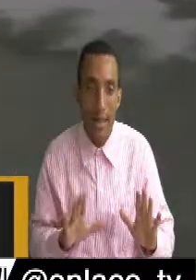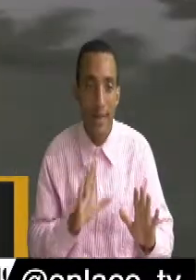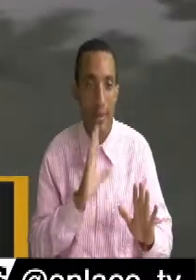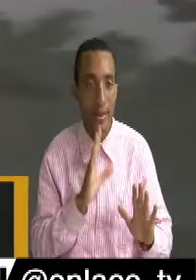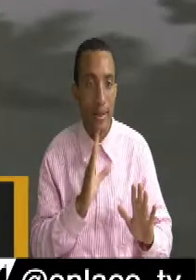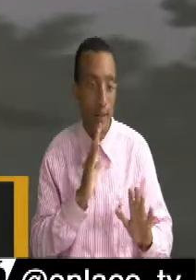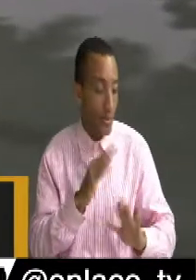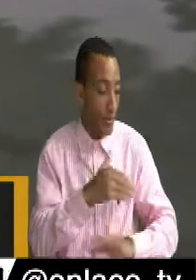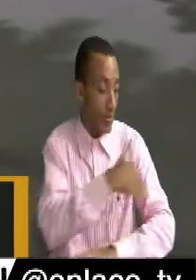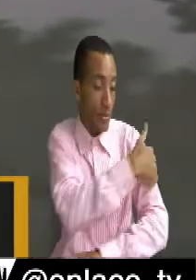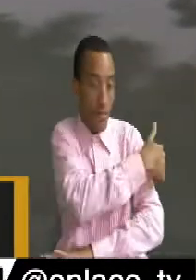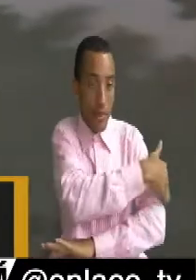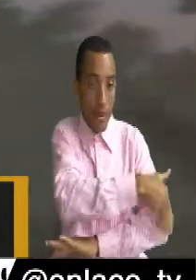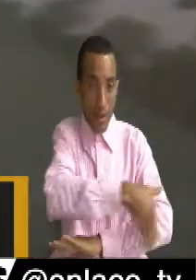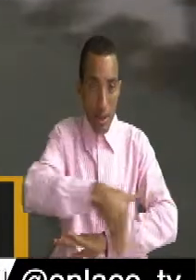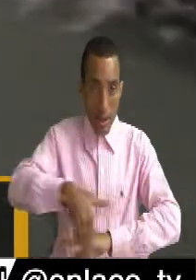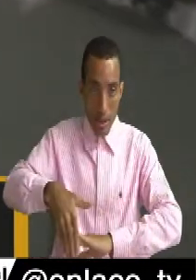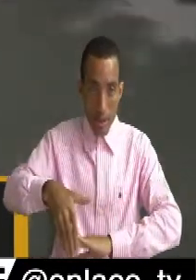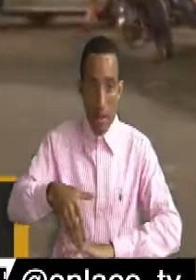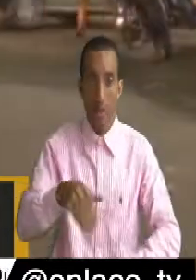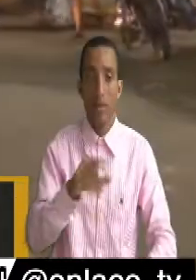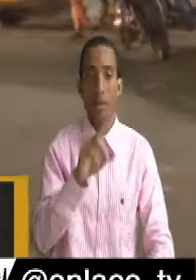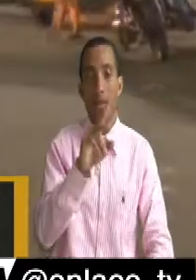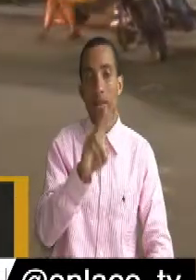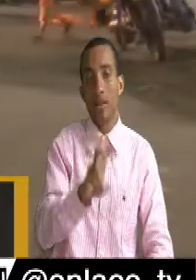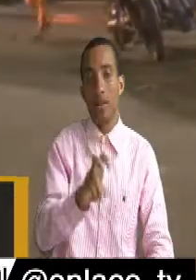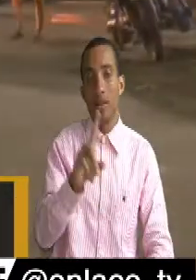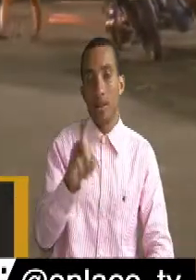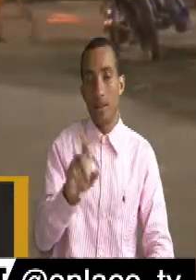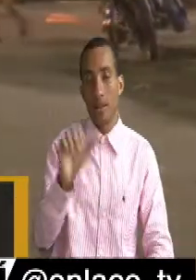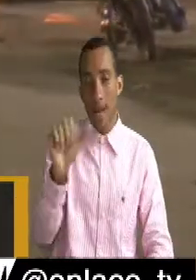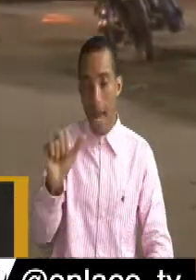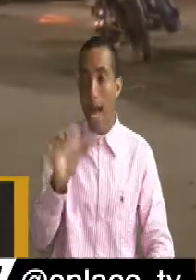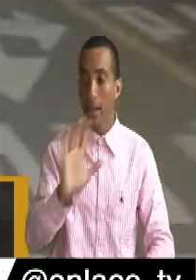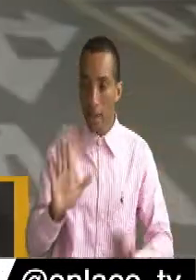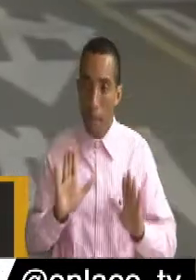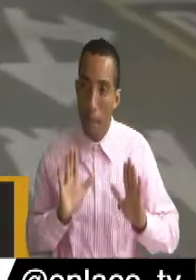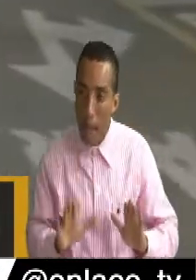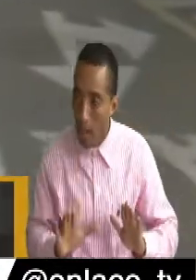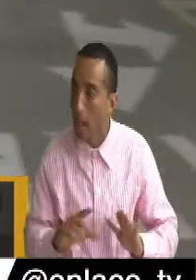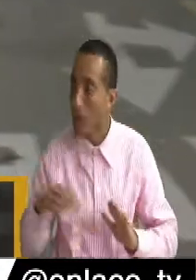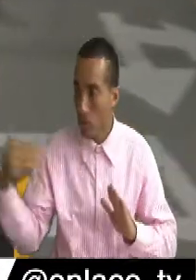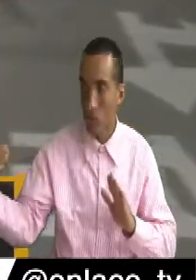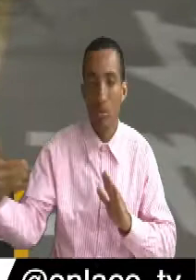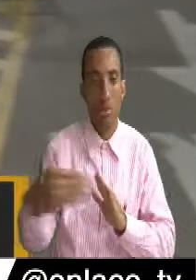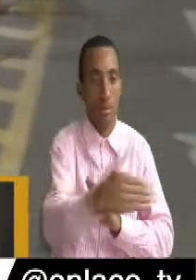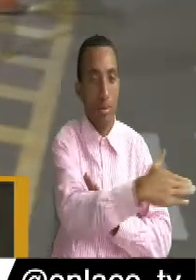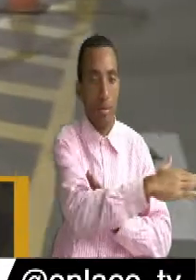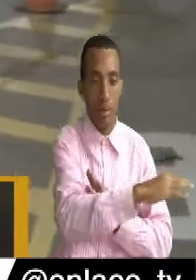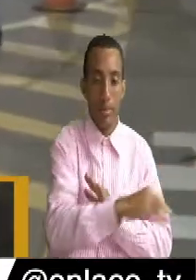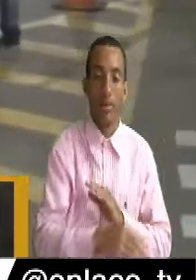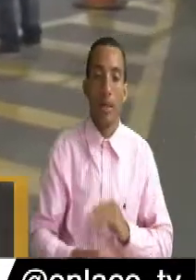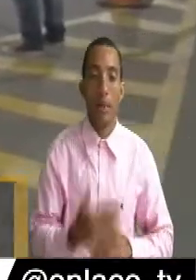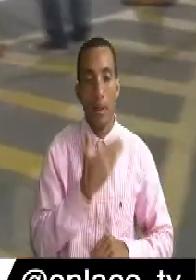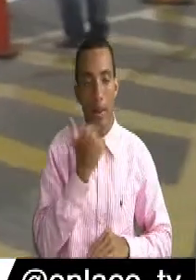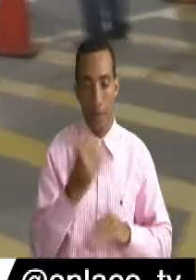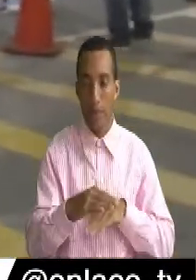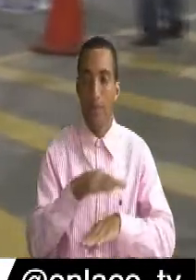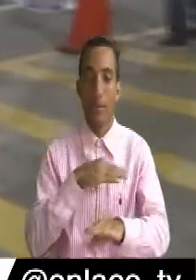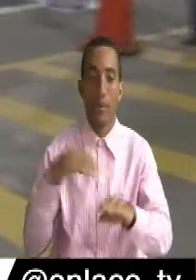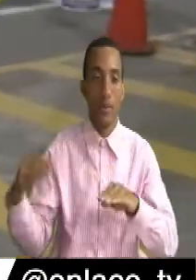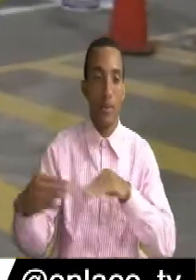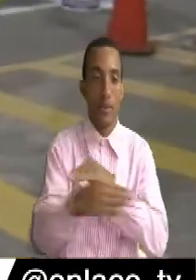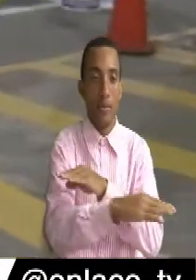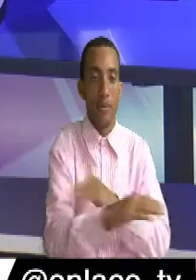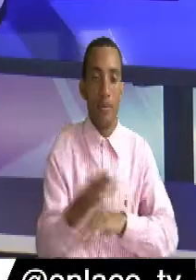calle 76A. La Inspección de Tránsito y Transporte de Barranca Bermeja ha hecho un llamado a la ciudadanía para que se entere de forma oportuna de estos cambios